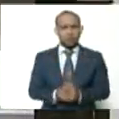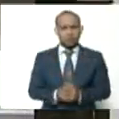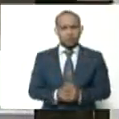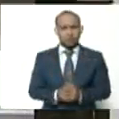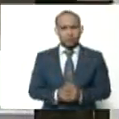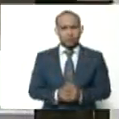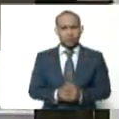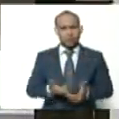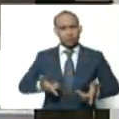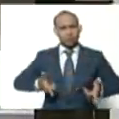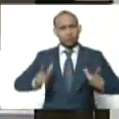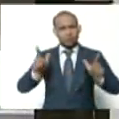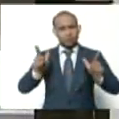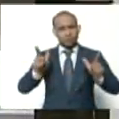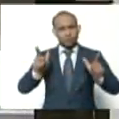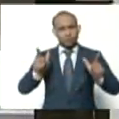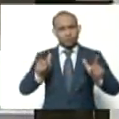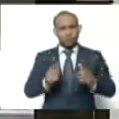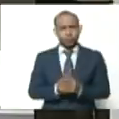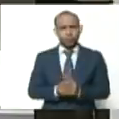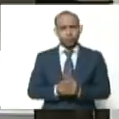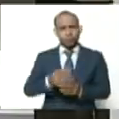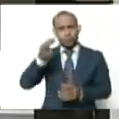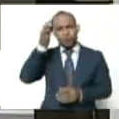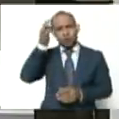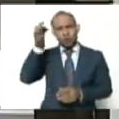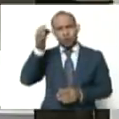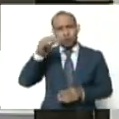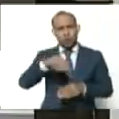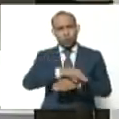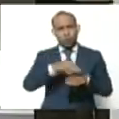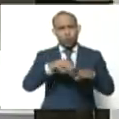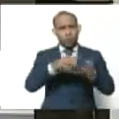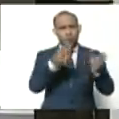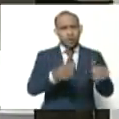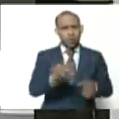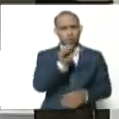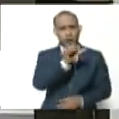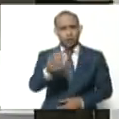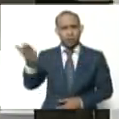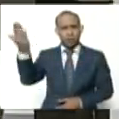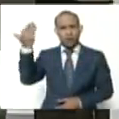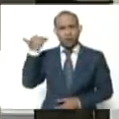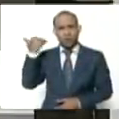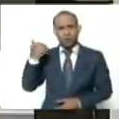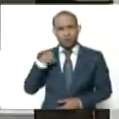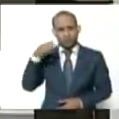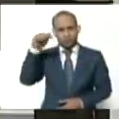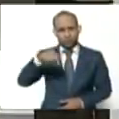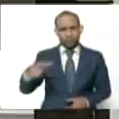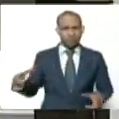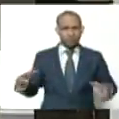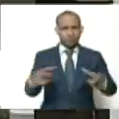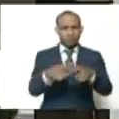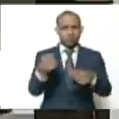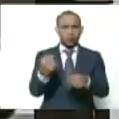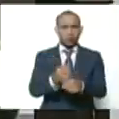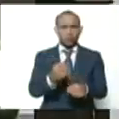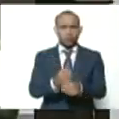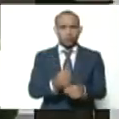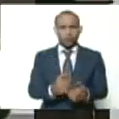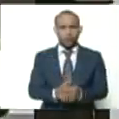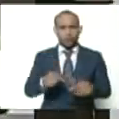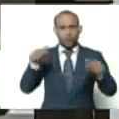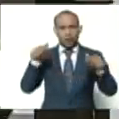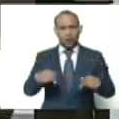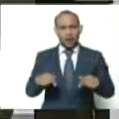haber autorizado la realización del Consejo de Ministros la semana pasada, decidí hacer esta reunión de trabajo